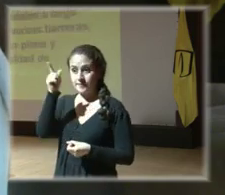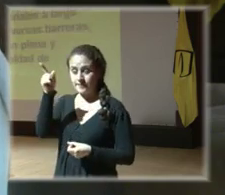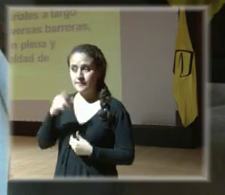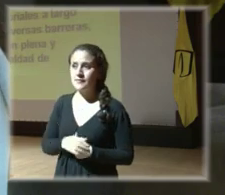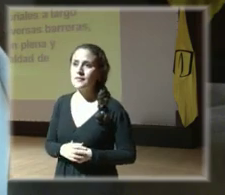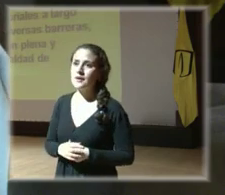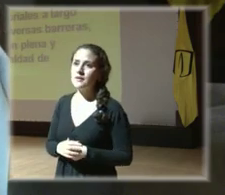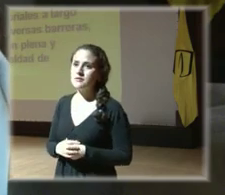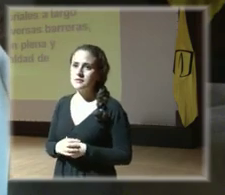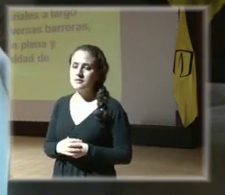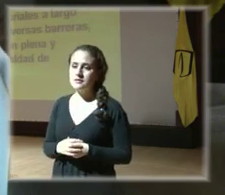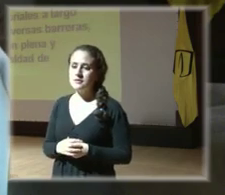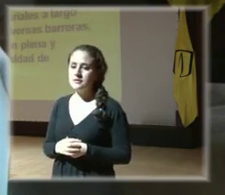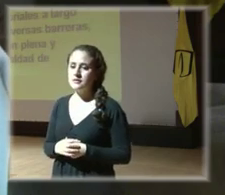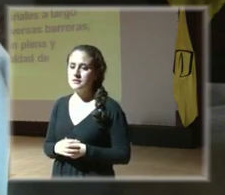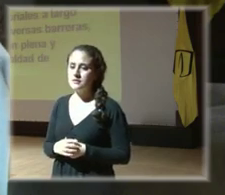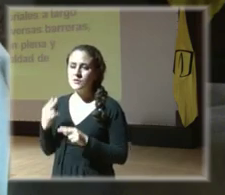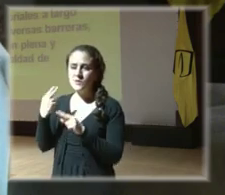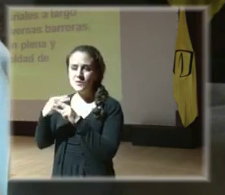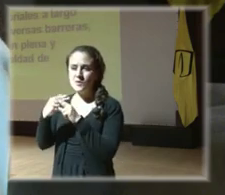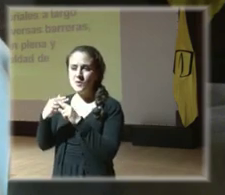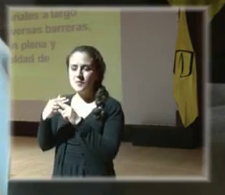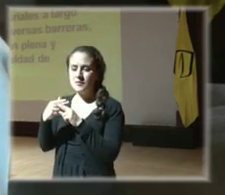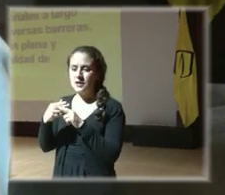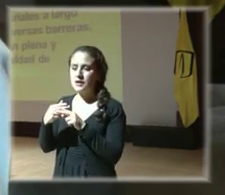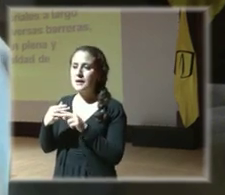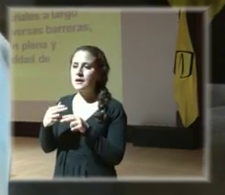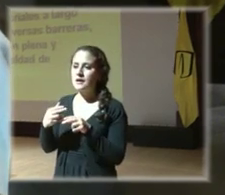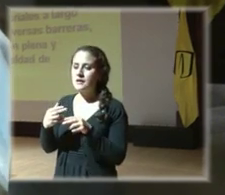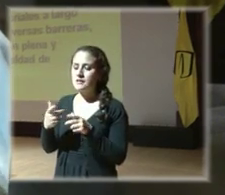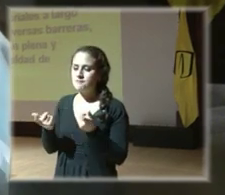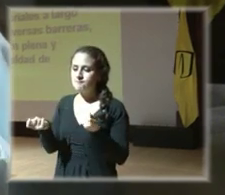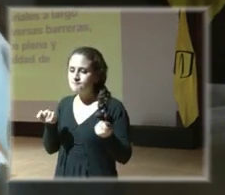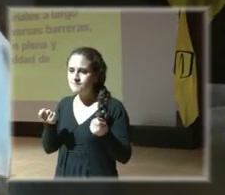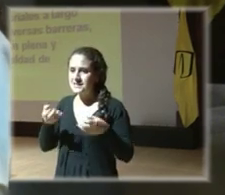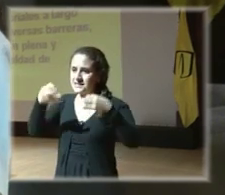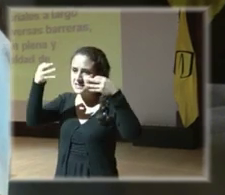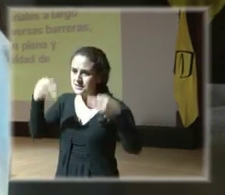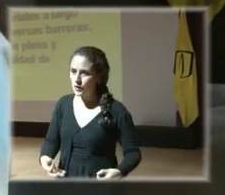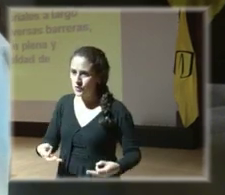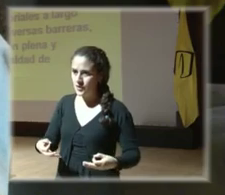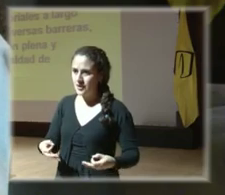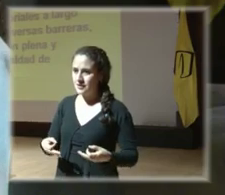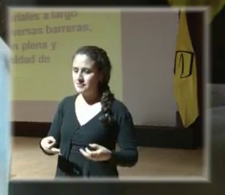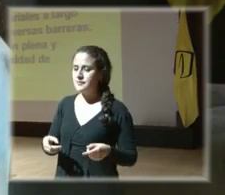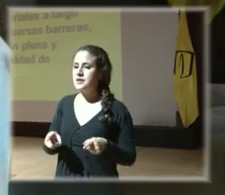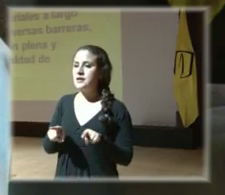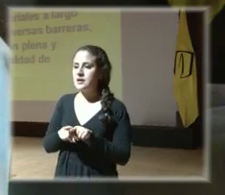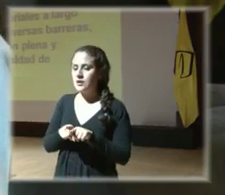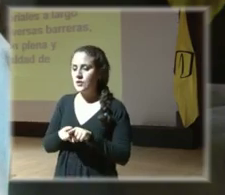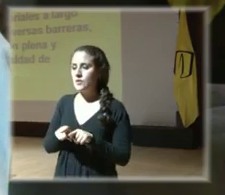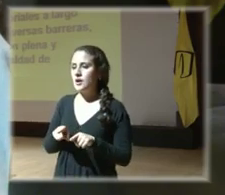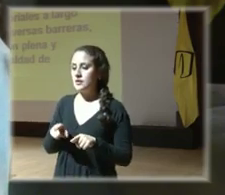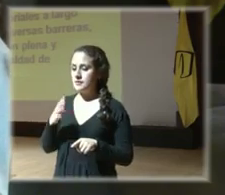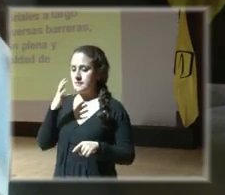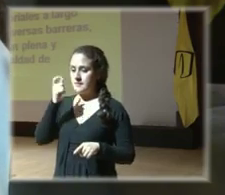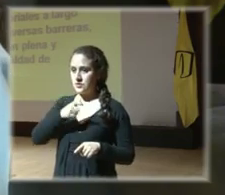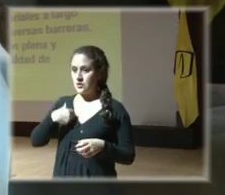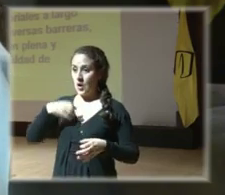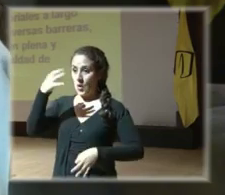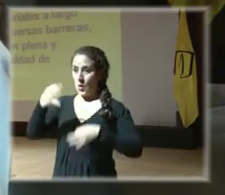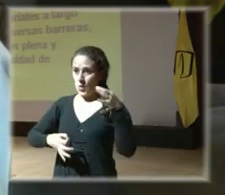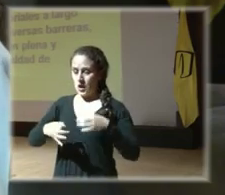hay una figura que se llama medidas de seguridad. Entonces, cuando el juez o la jueza